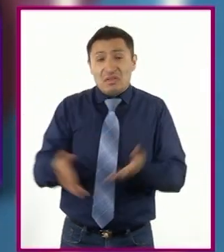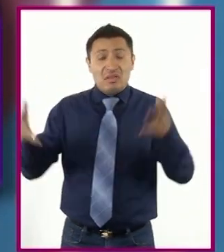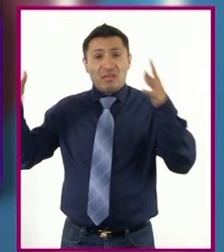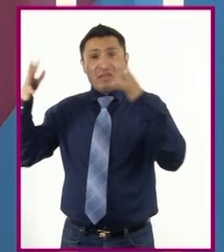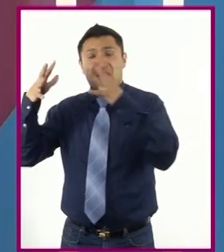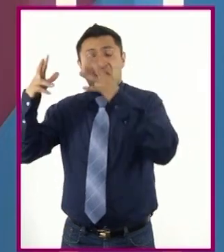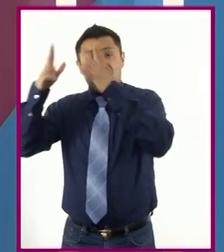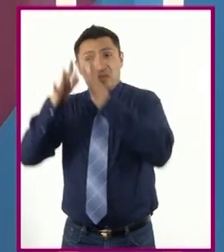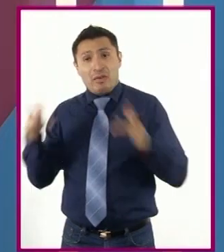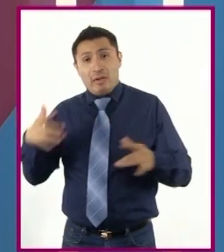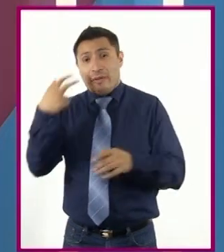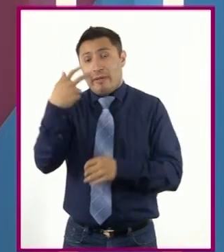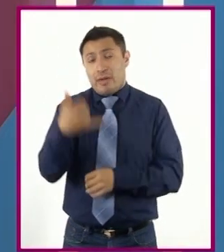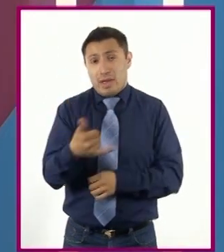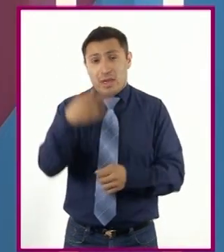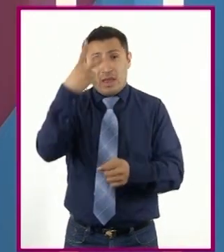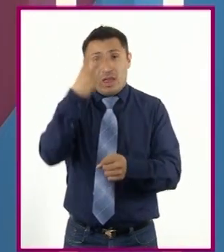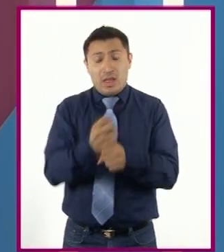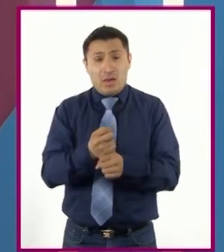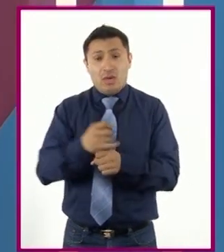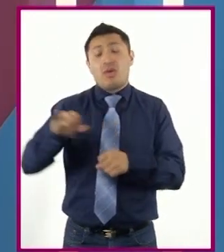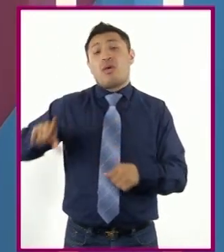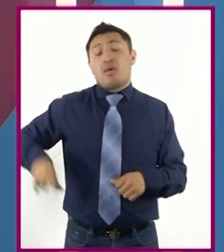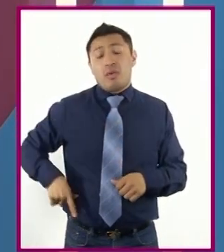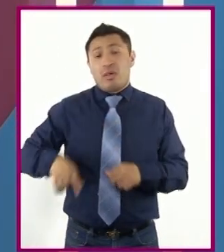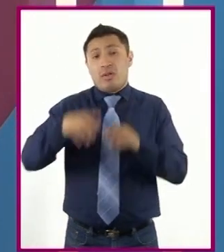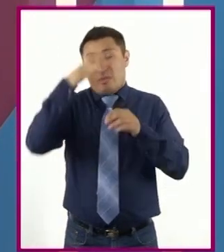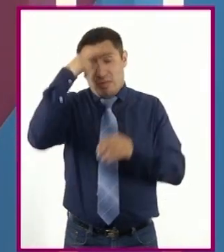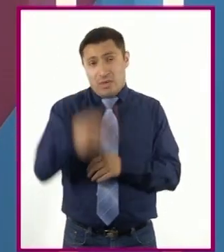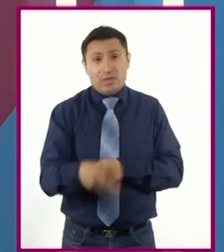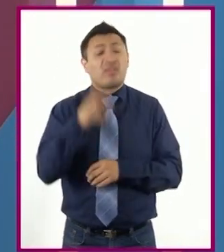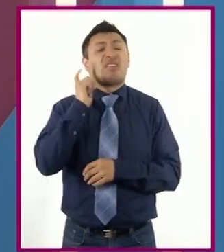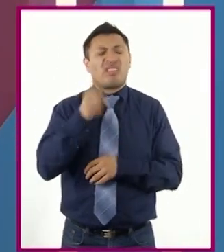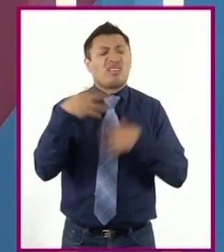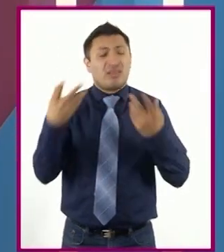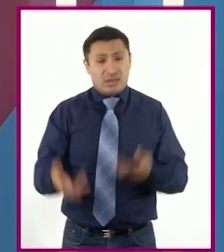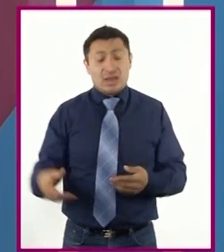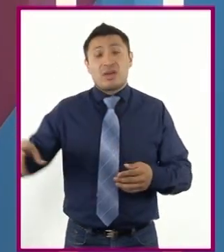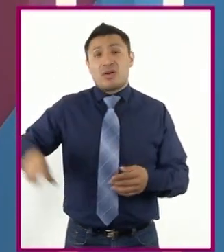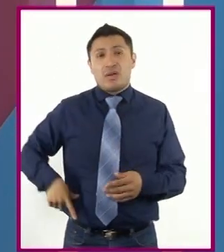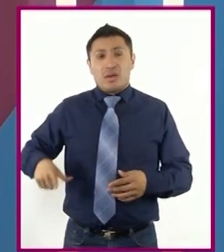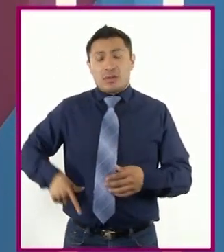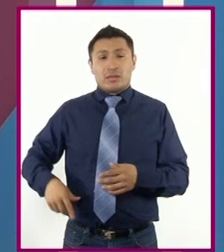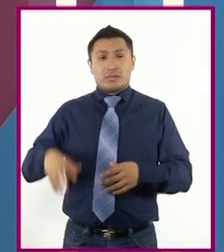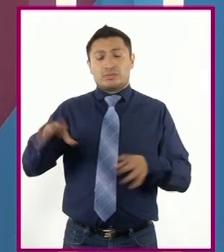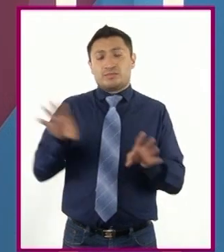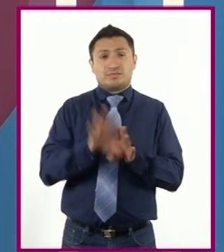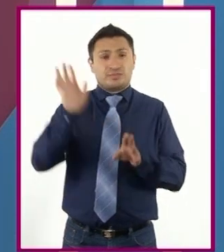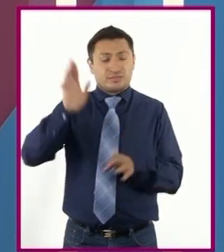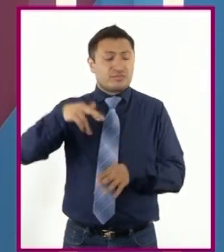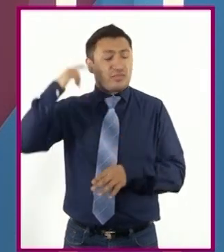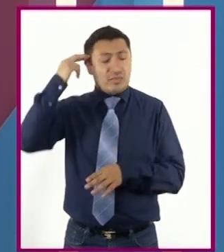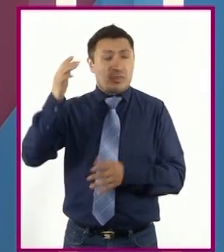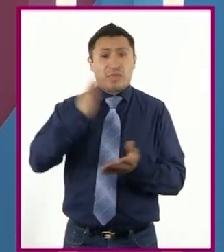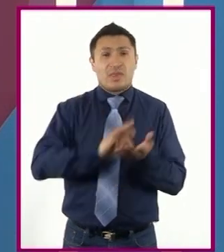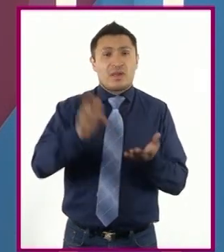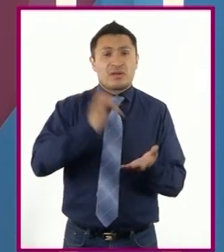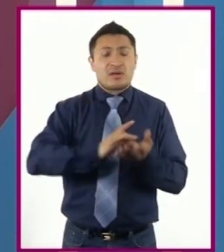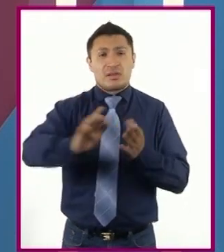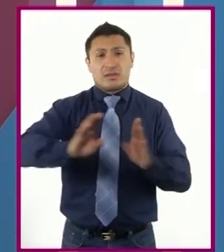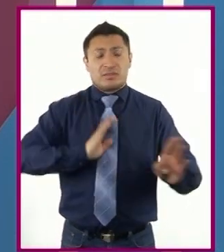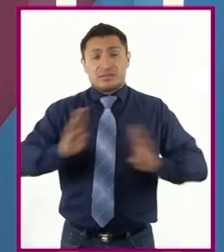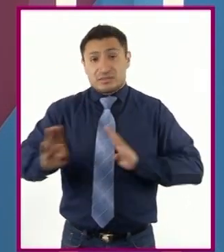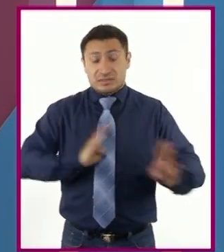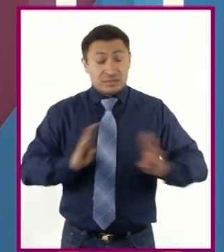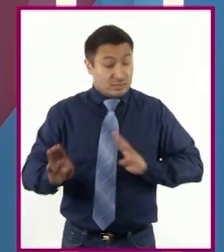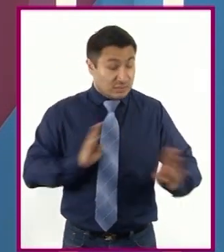Mexicano. El Segundo Imperio Mexicano fue un gobierno monárquico que, apoyado por el ejército intervencionista